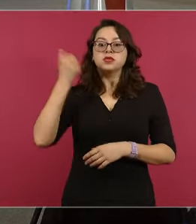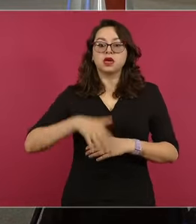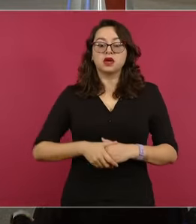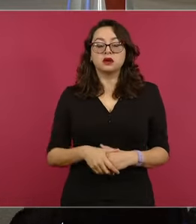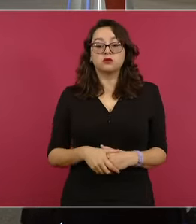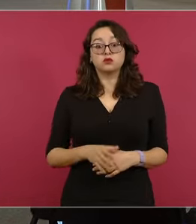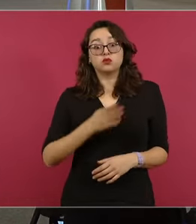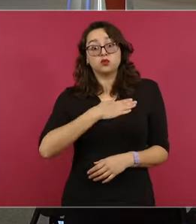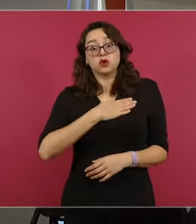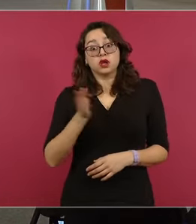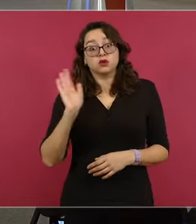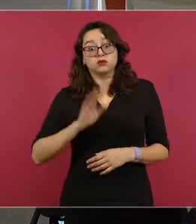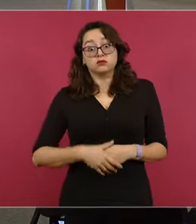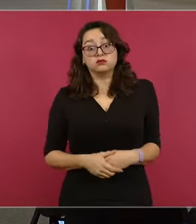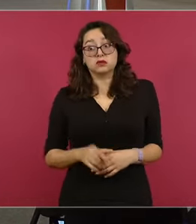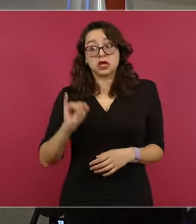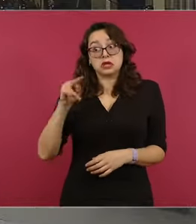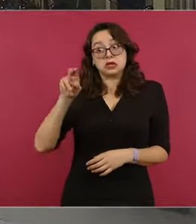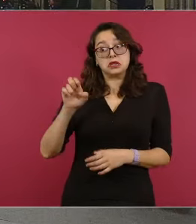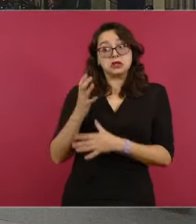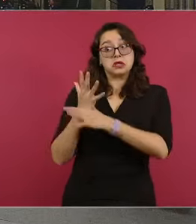Pero bueno.